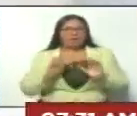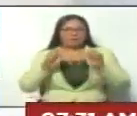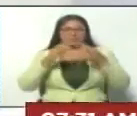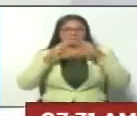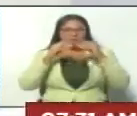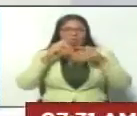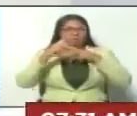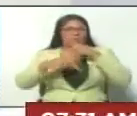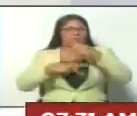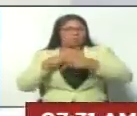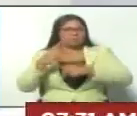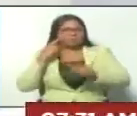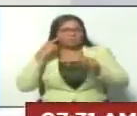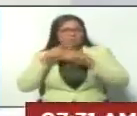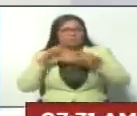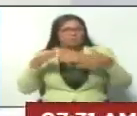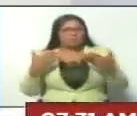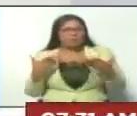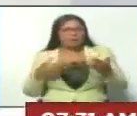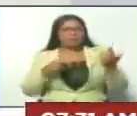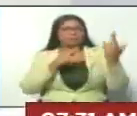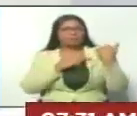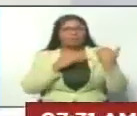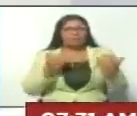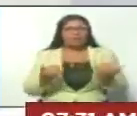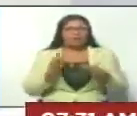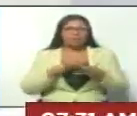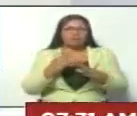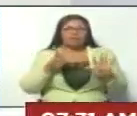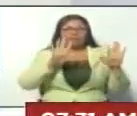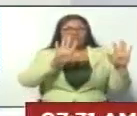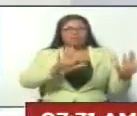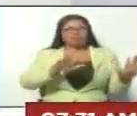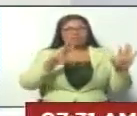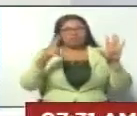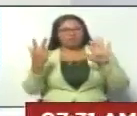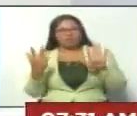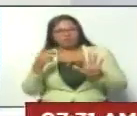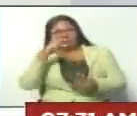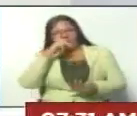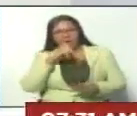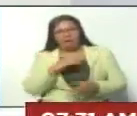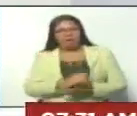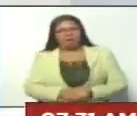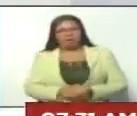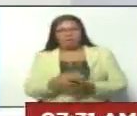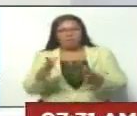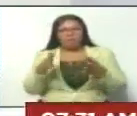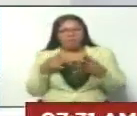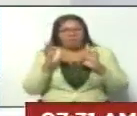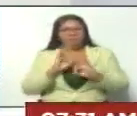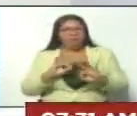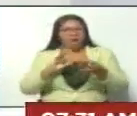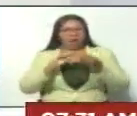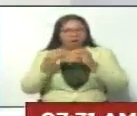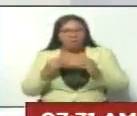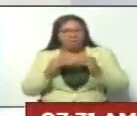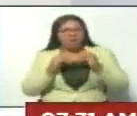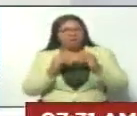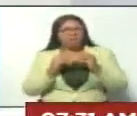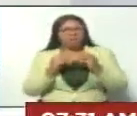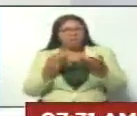de determinar cuáles son las responsabilidades, porque en 18 años no se ha logrado una reubicación de la